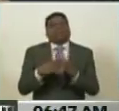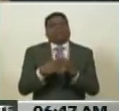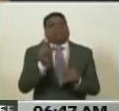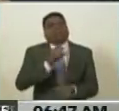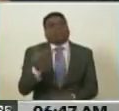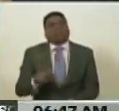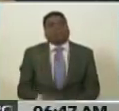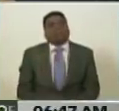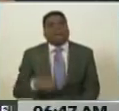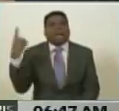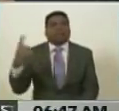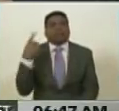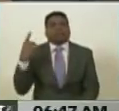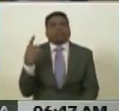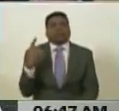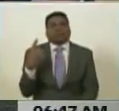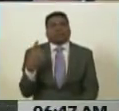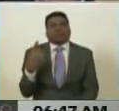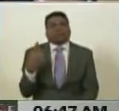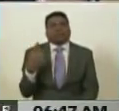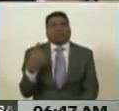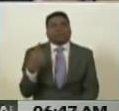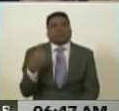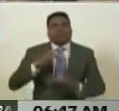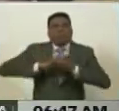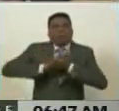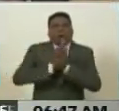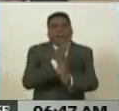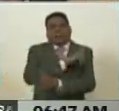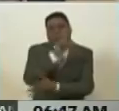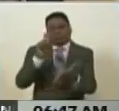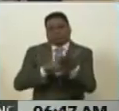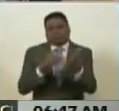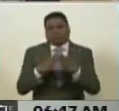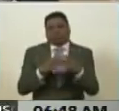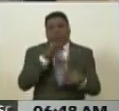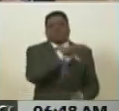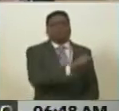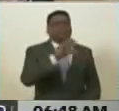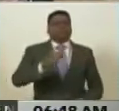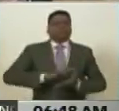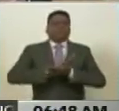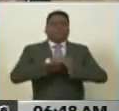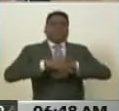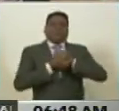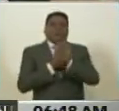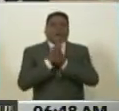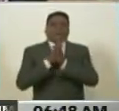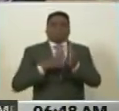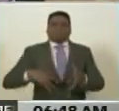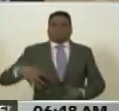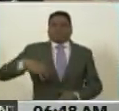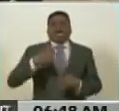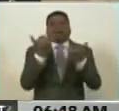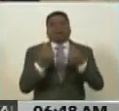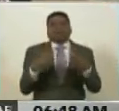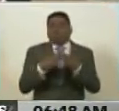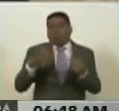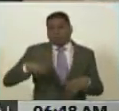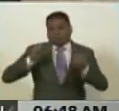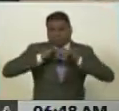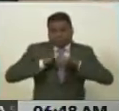planeta, sino simplemente la depredación, acabar con todo y apoderarse de las riquezas que en todo caso en revolución se distribuyen de forma equitativa,